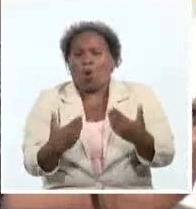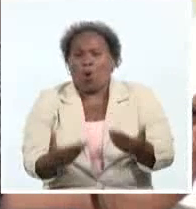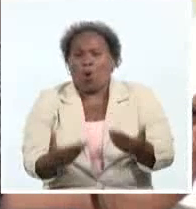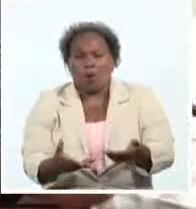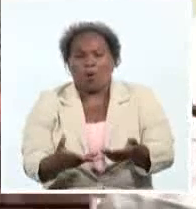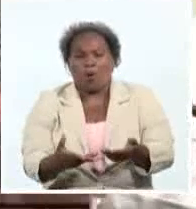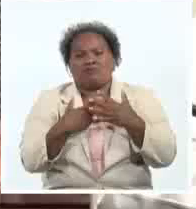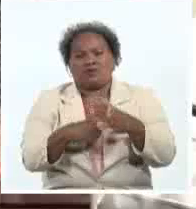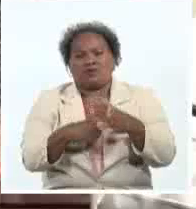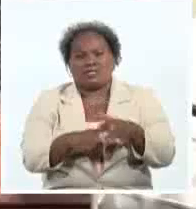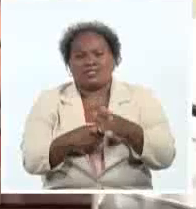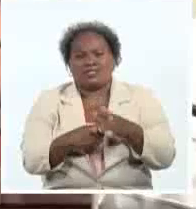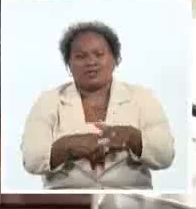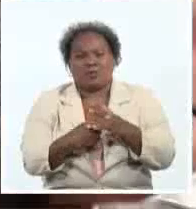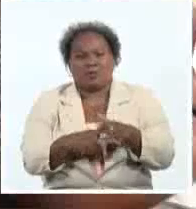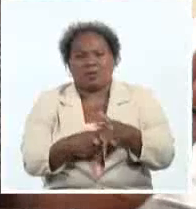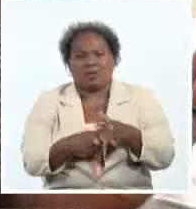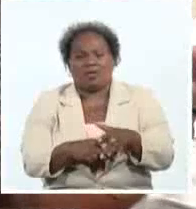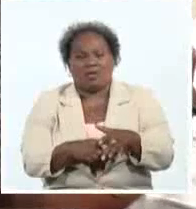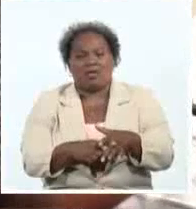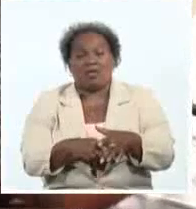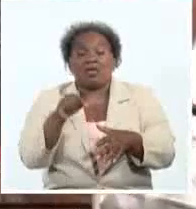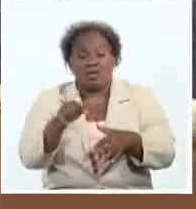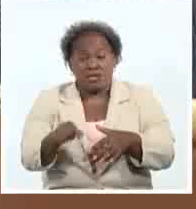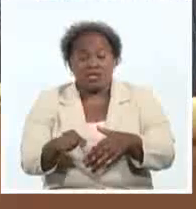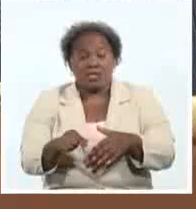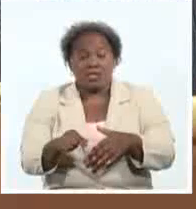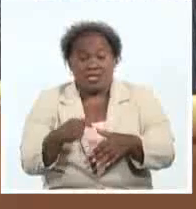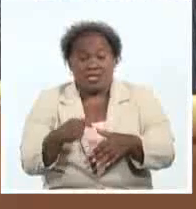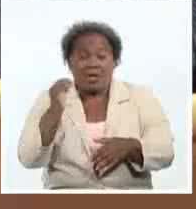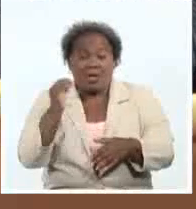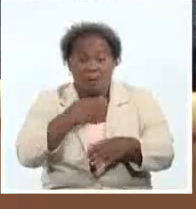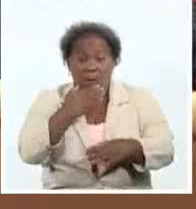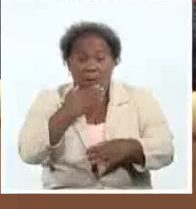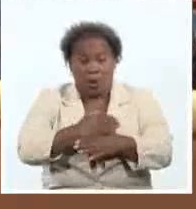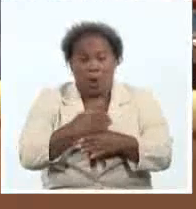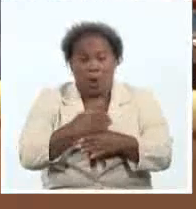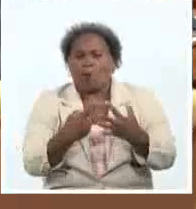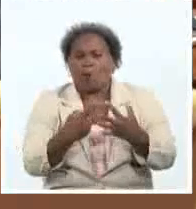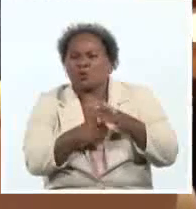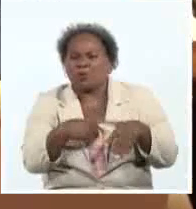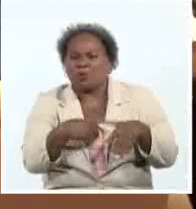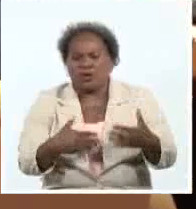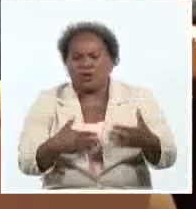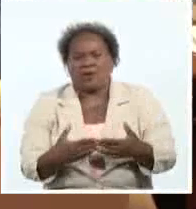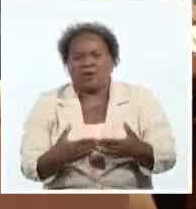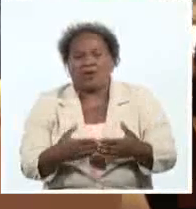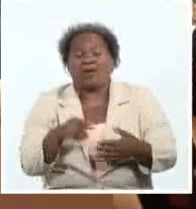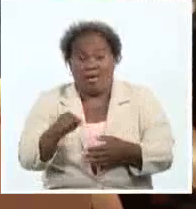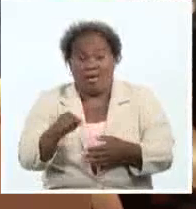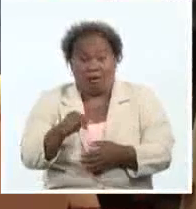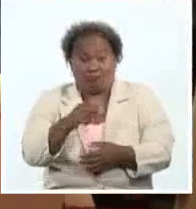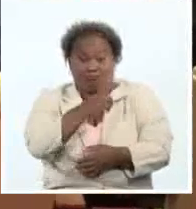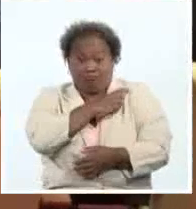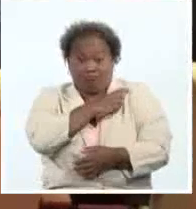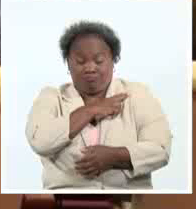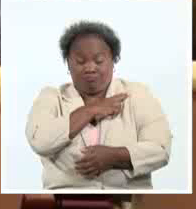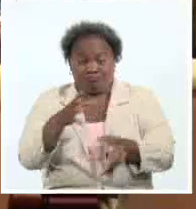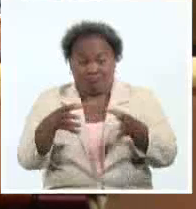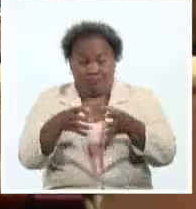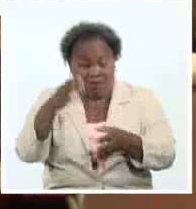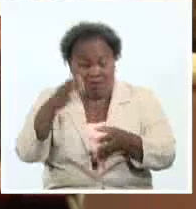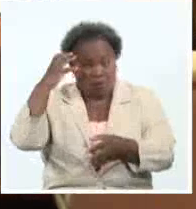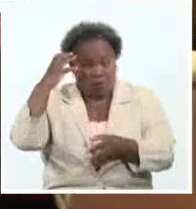vías para rebasar esos obstáculos. Como es habitual, el máximo órgano de gobierno dio continuidad al estado